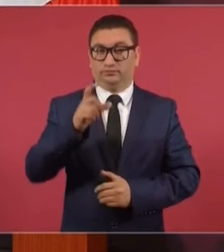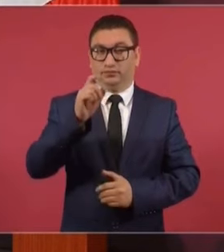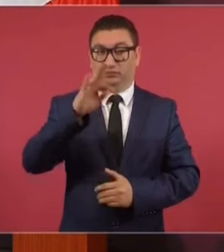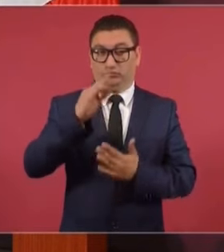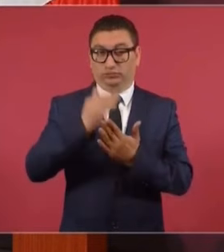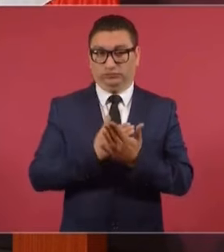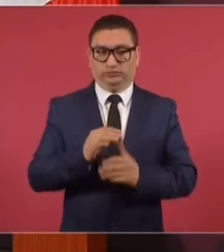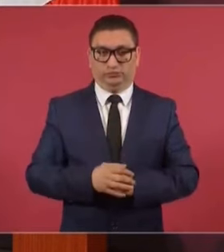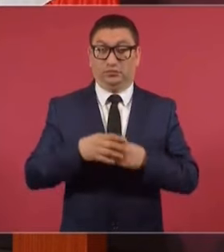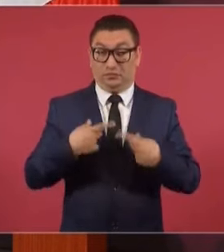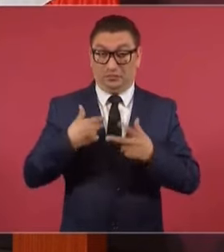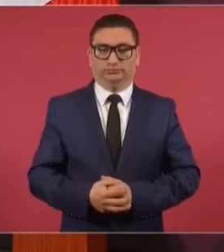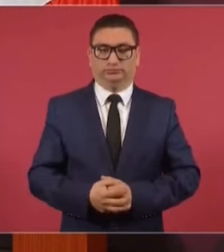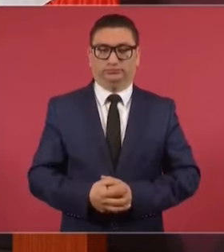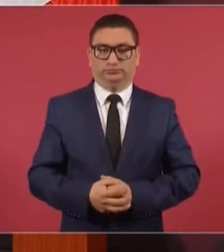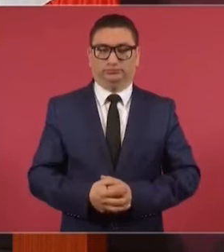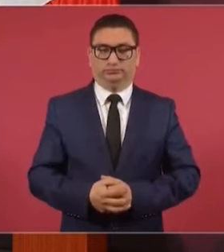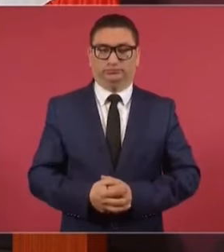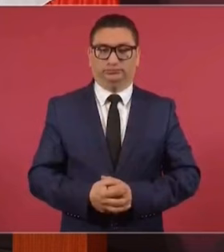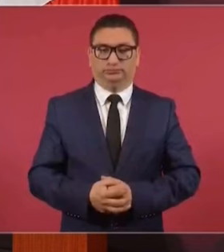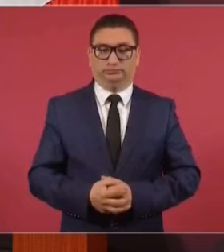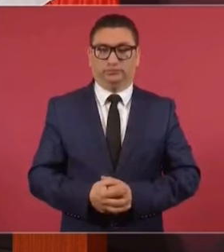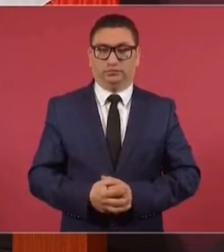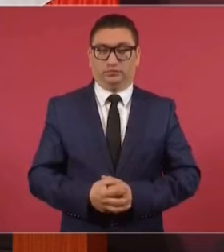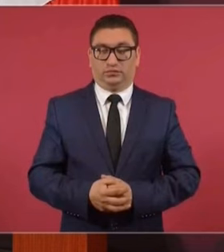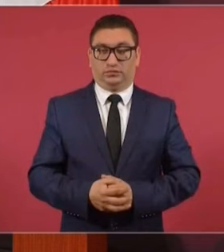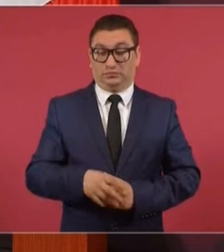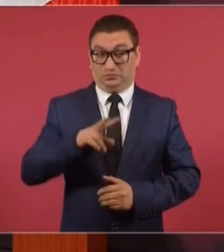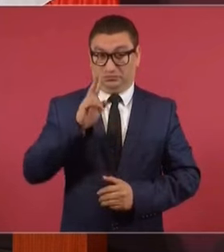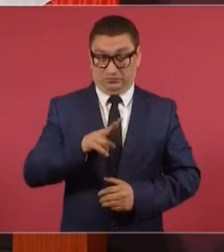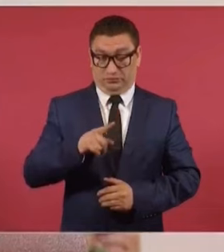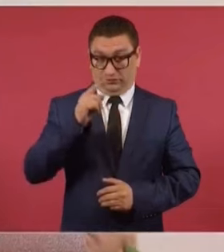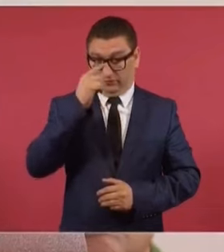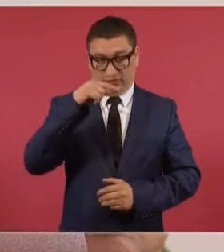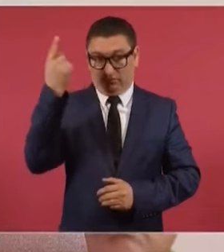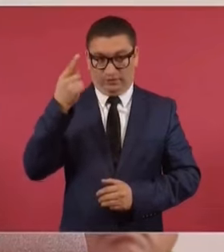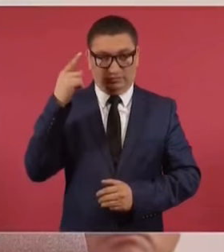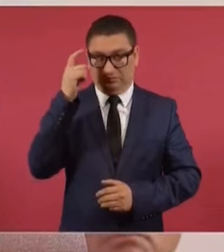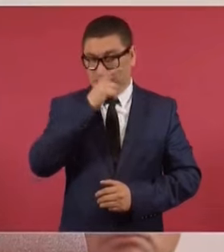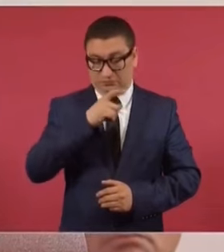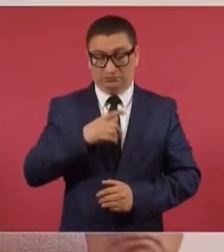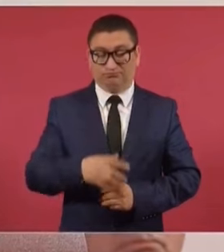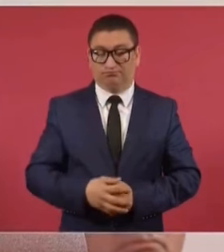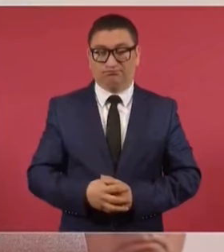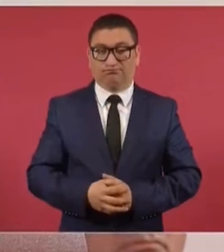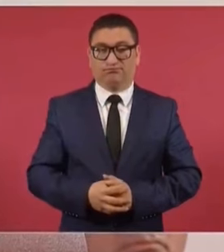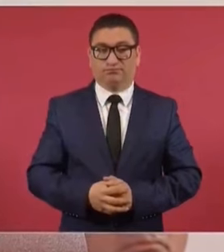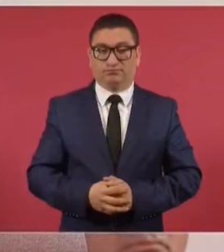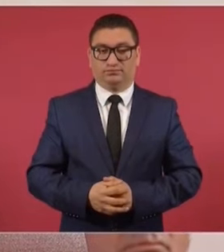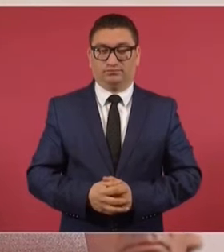20% menos en homicidios. Que no son tlacoyos, ¿eh? Ni tamalitos de chipilín.